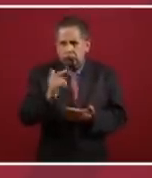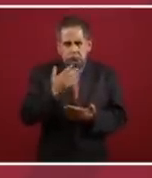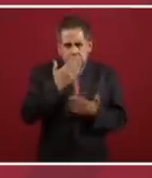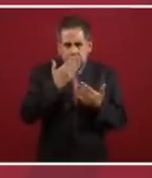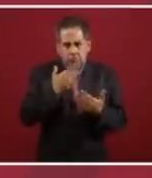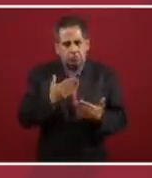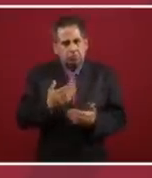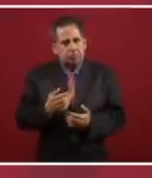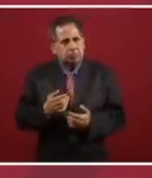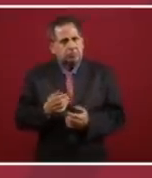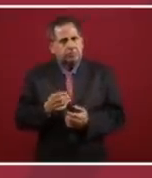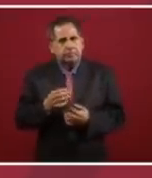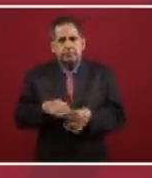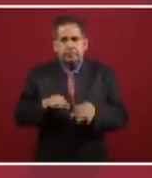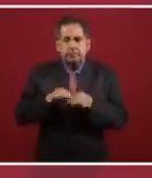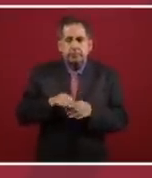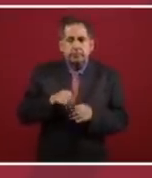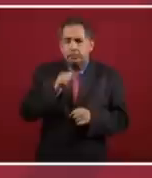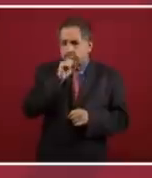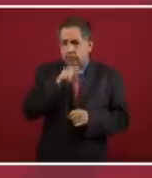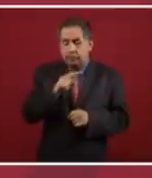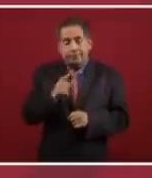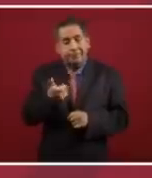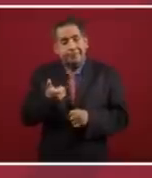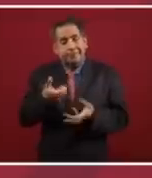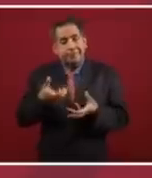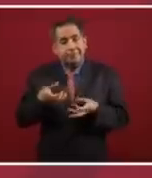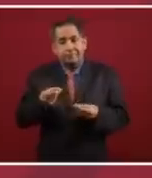y vamos a ahorrar